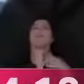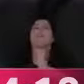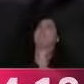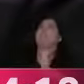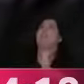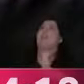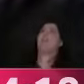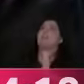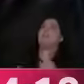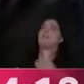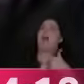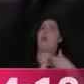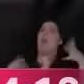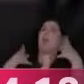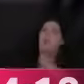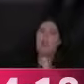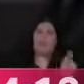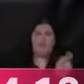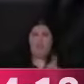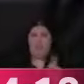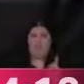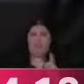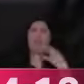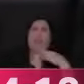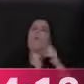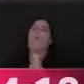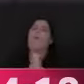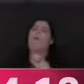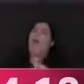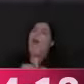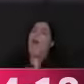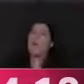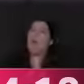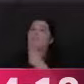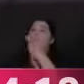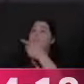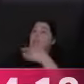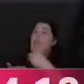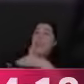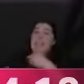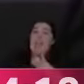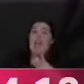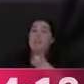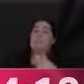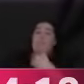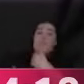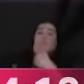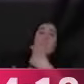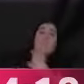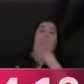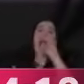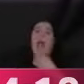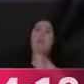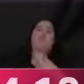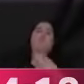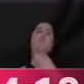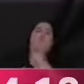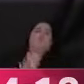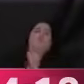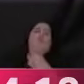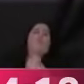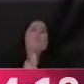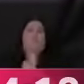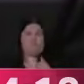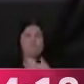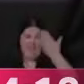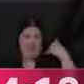rechazado y atacar lo que a uno lo rechaza. Se trata de ir al abrazo de lo que a uno lo rechaza. Pero de vuelta, digamos, era un joven, digamos, que ni siquiera